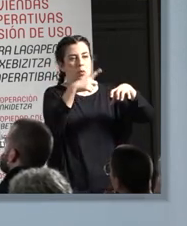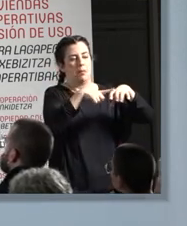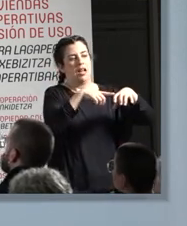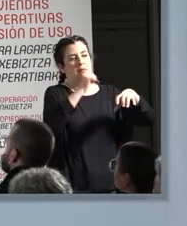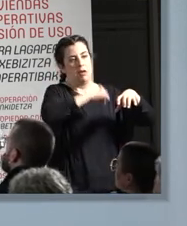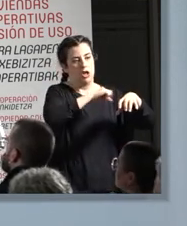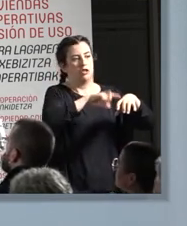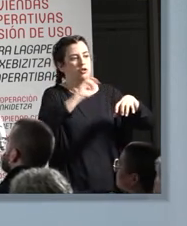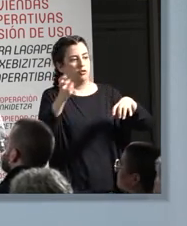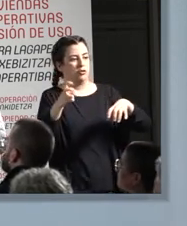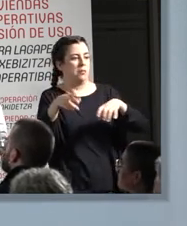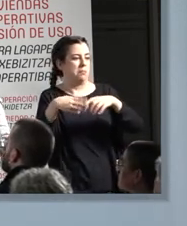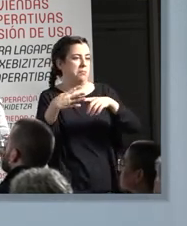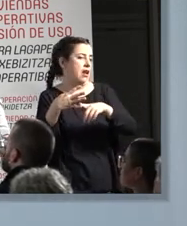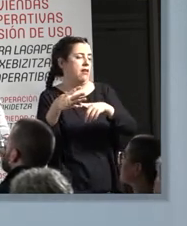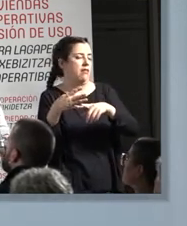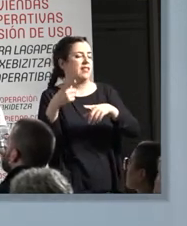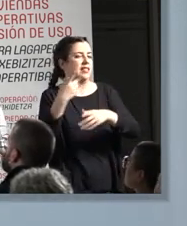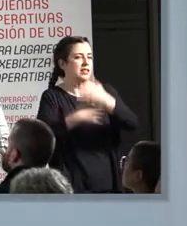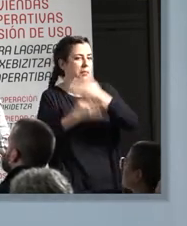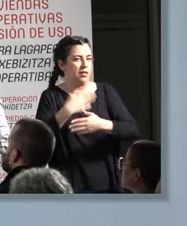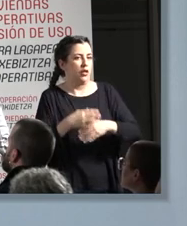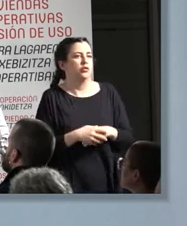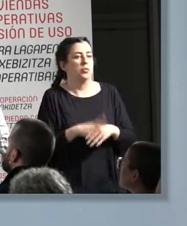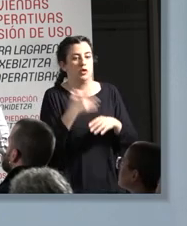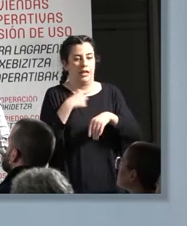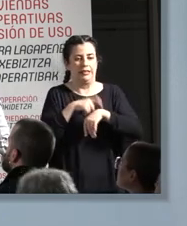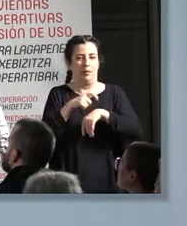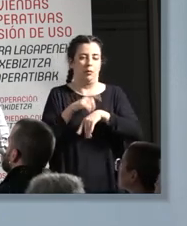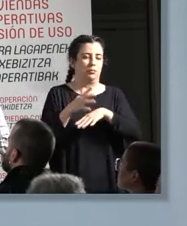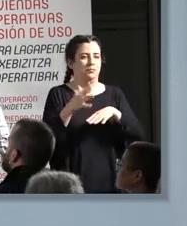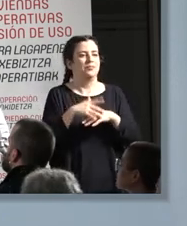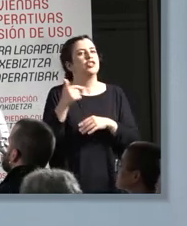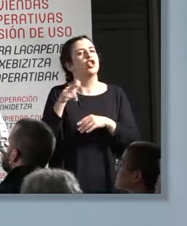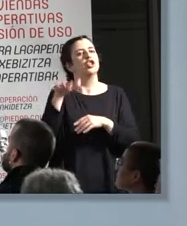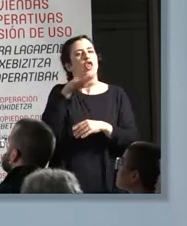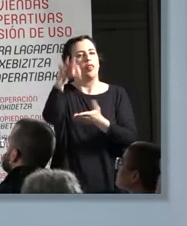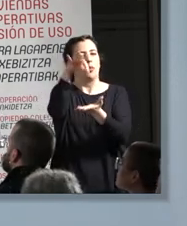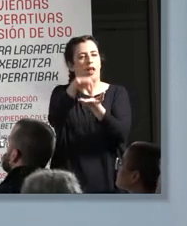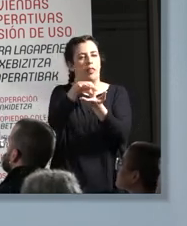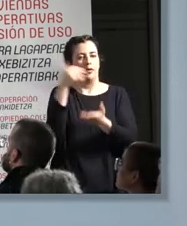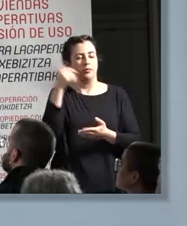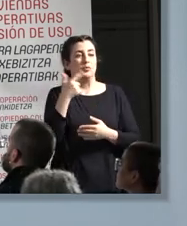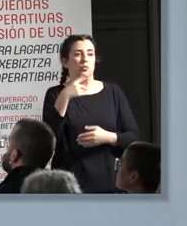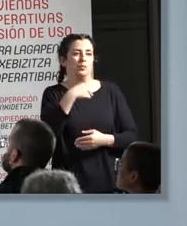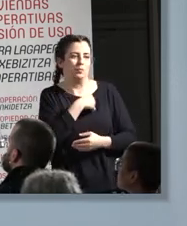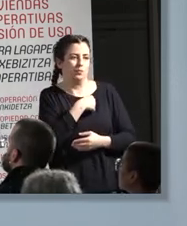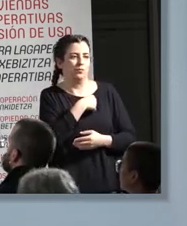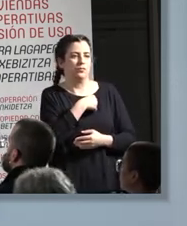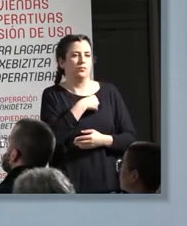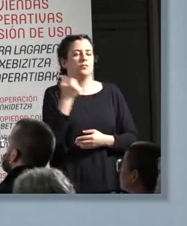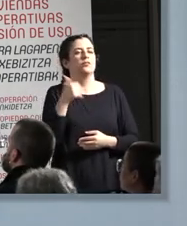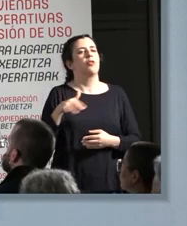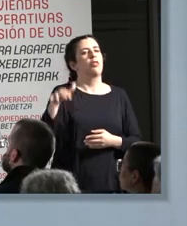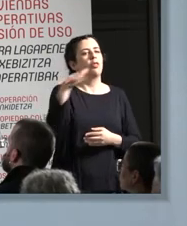discapacitados. Bueno, pues tengo que ir acabando. Estos son los mapas de ubicación. Desgraciadamente, todo esto es en